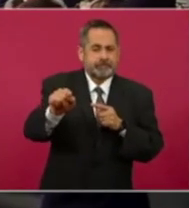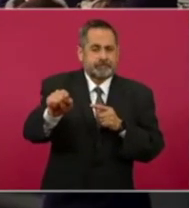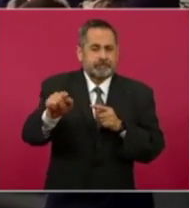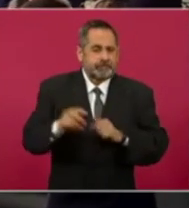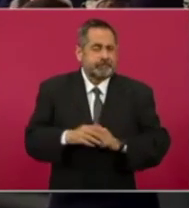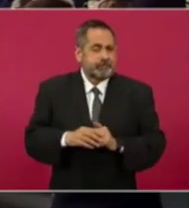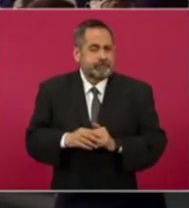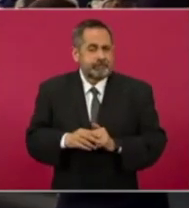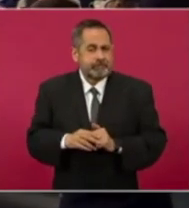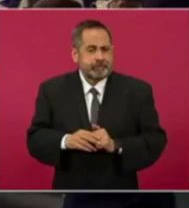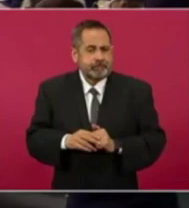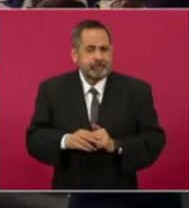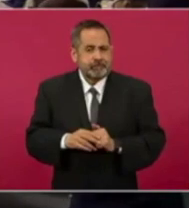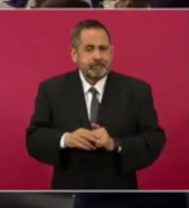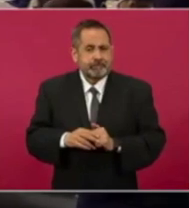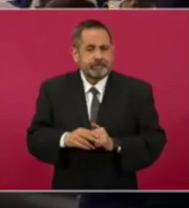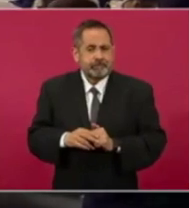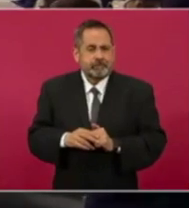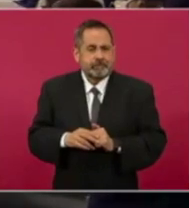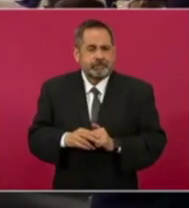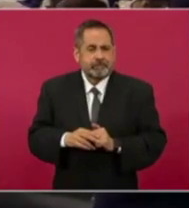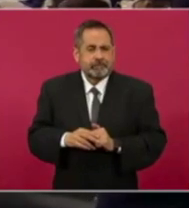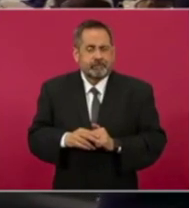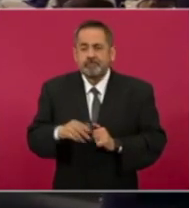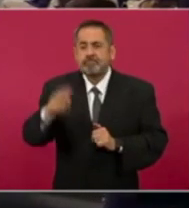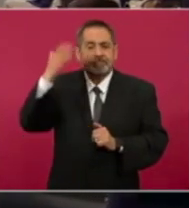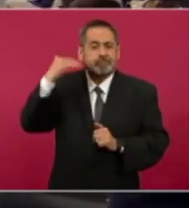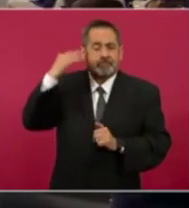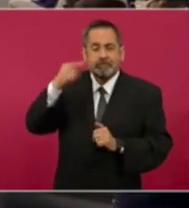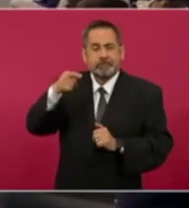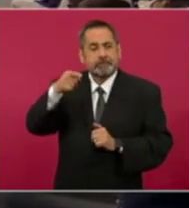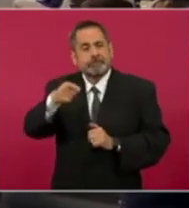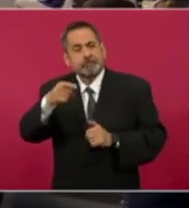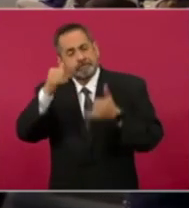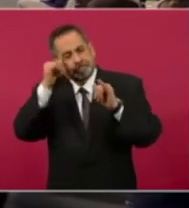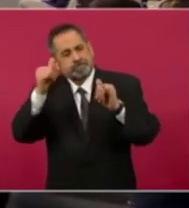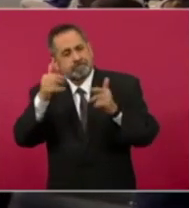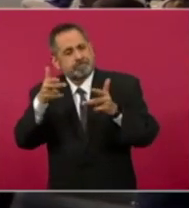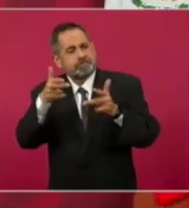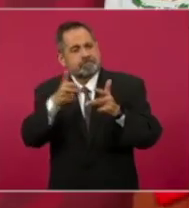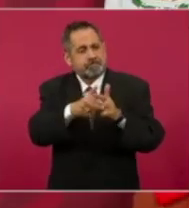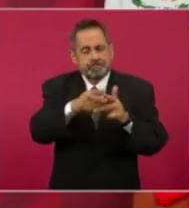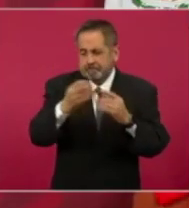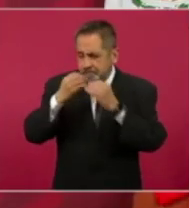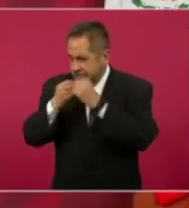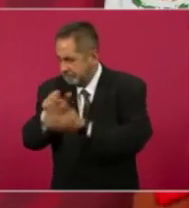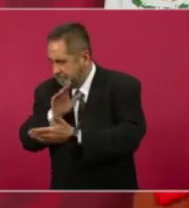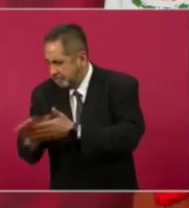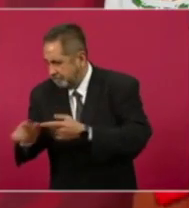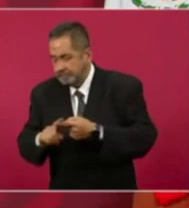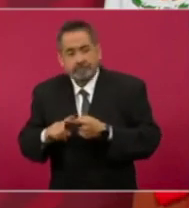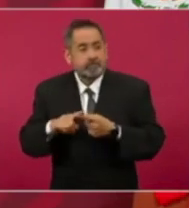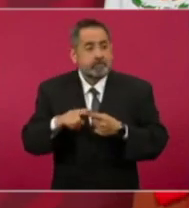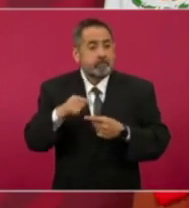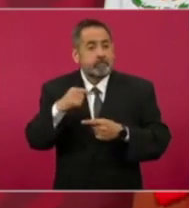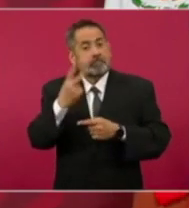porque si no, no se acababa la carne. Ahora ya están matando dos, una el jueves y otra el domingo.